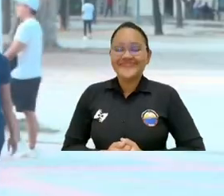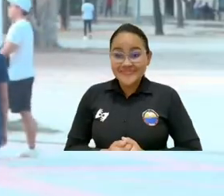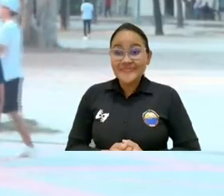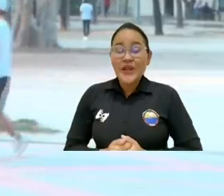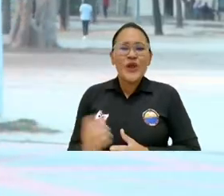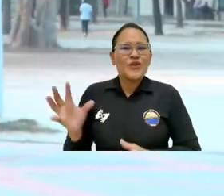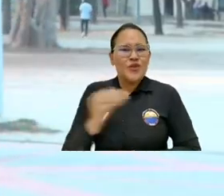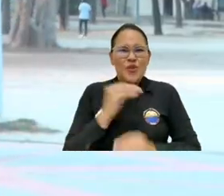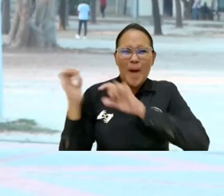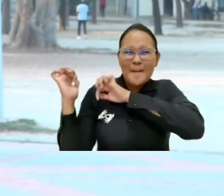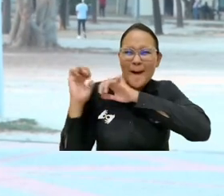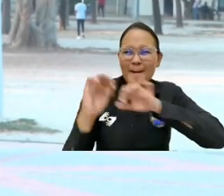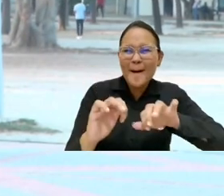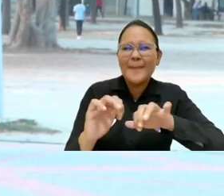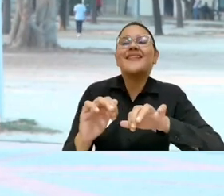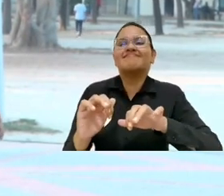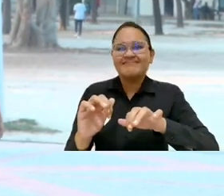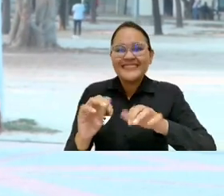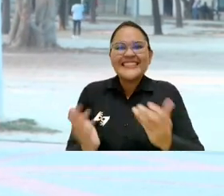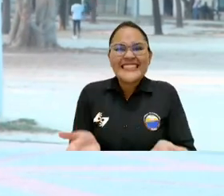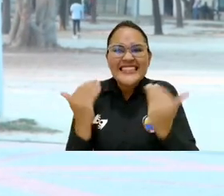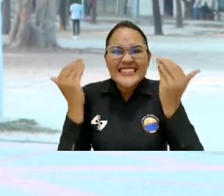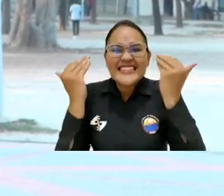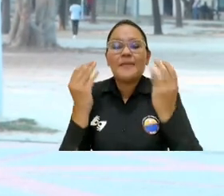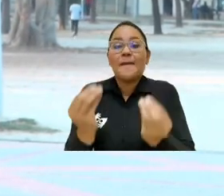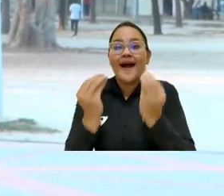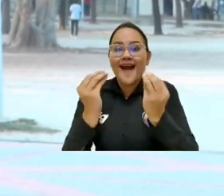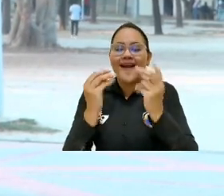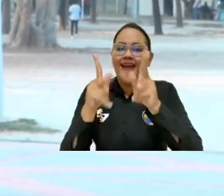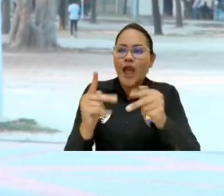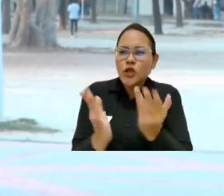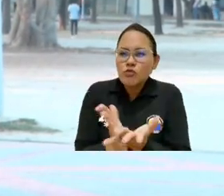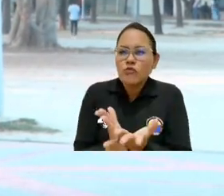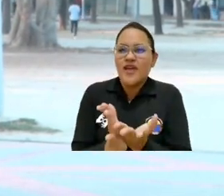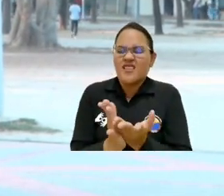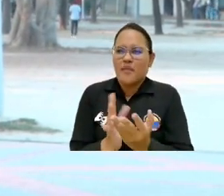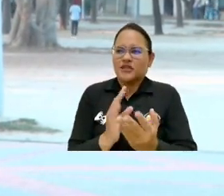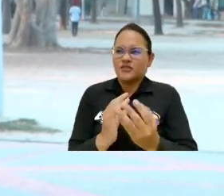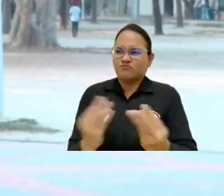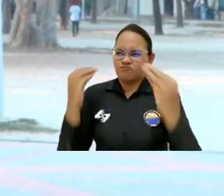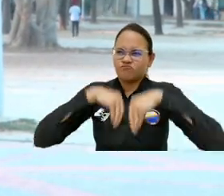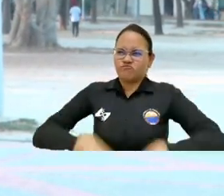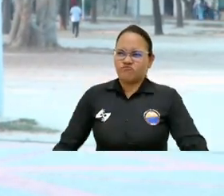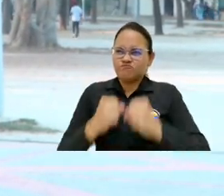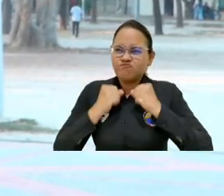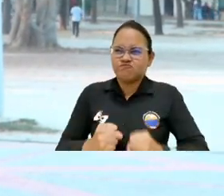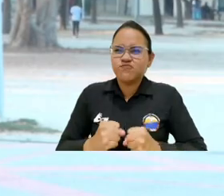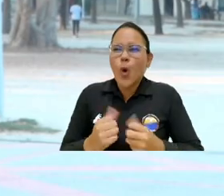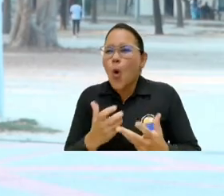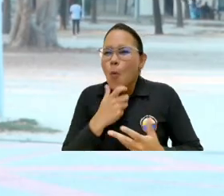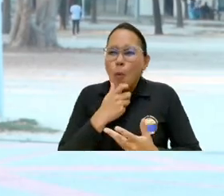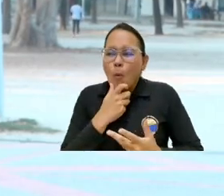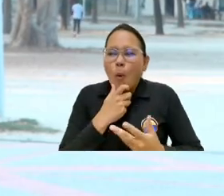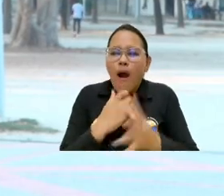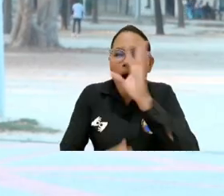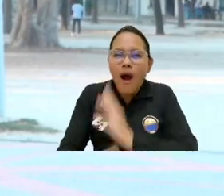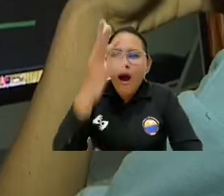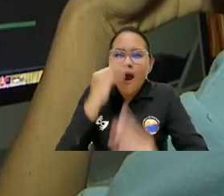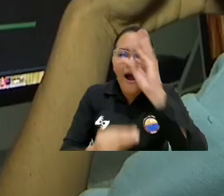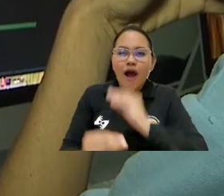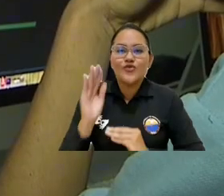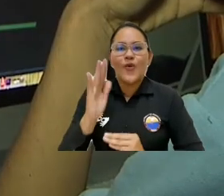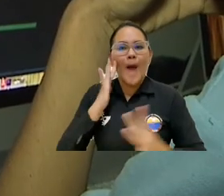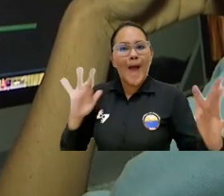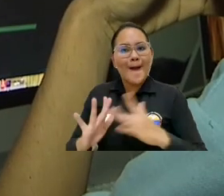futuro? Asistir al Congreso es una oportunidad para que los estudiantes puedan reforzar y profundizar en